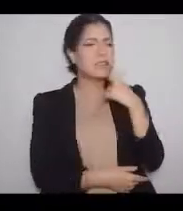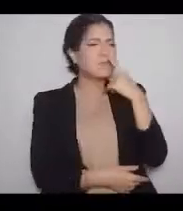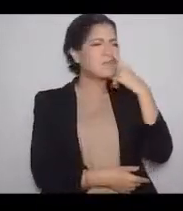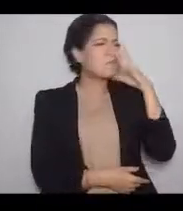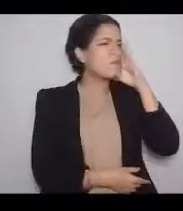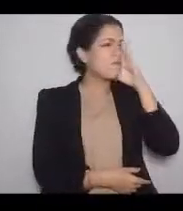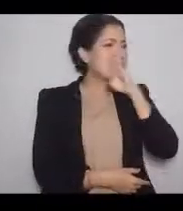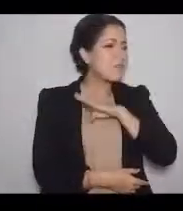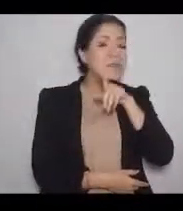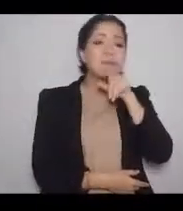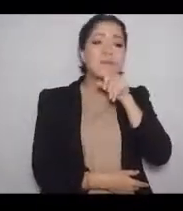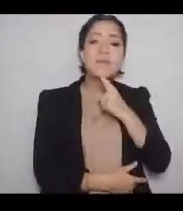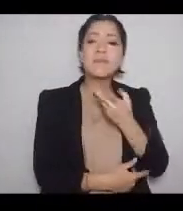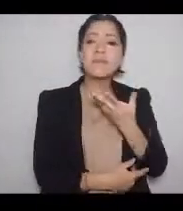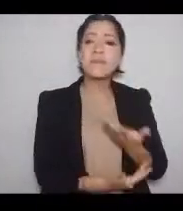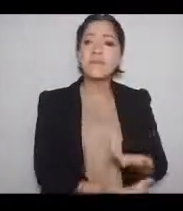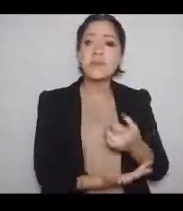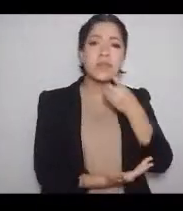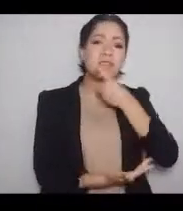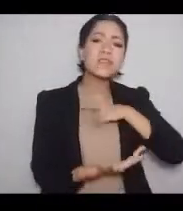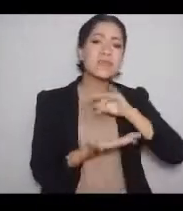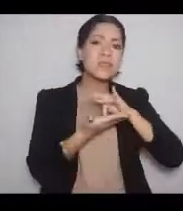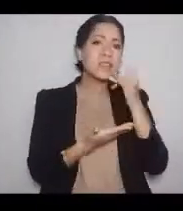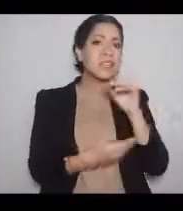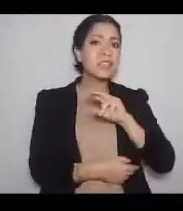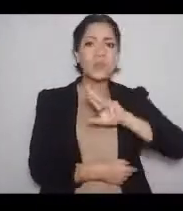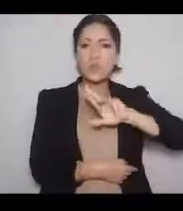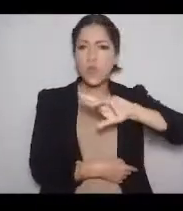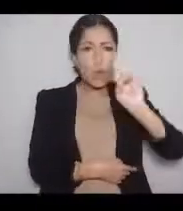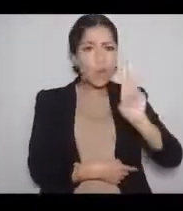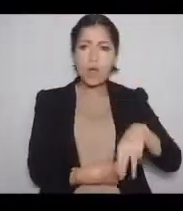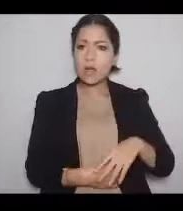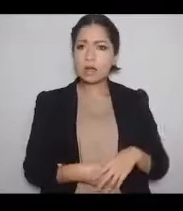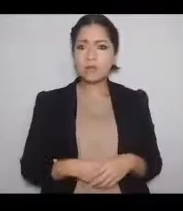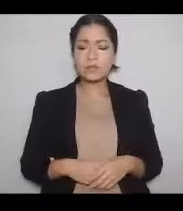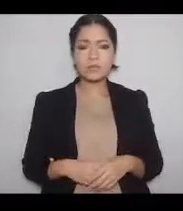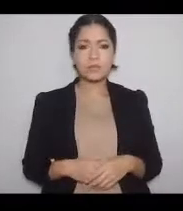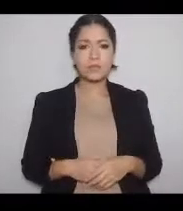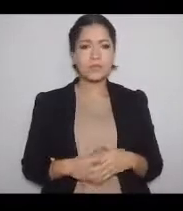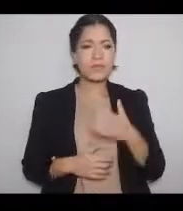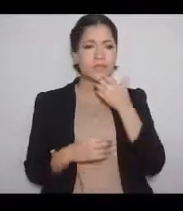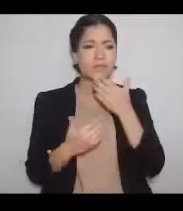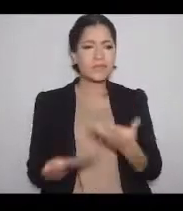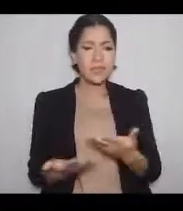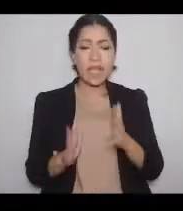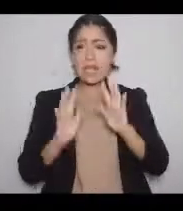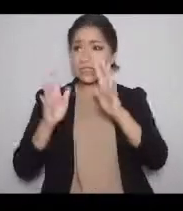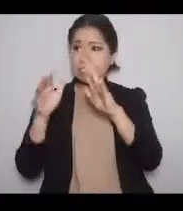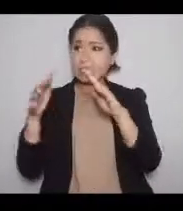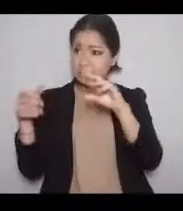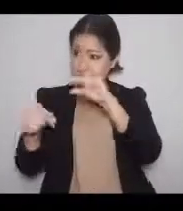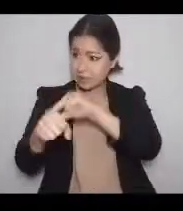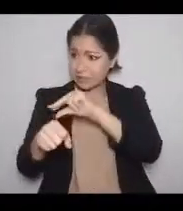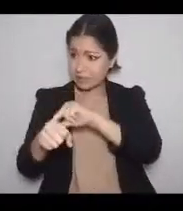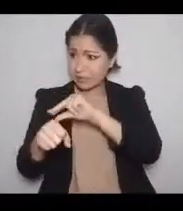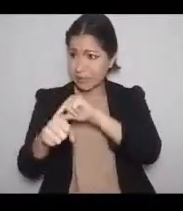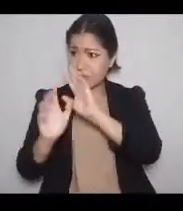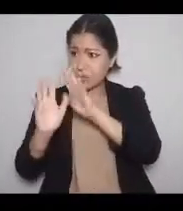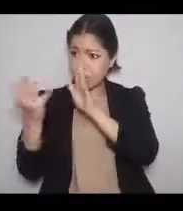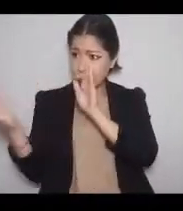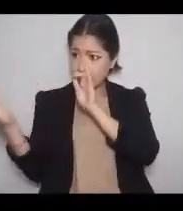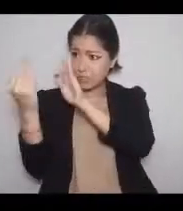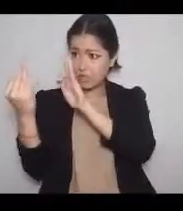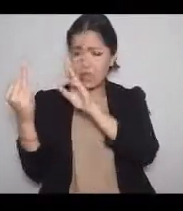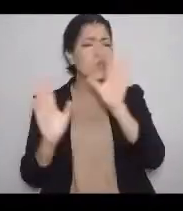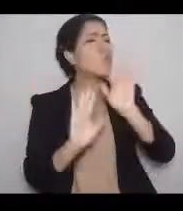El médico está en la antecámara. No lo llames. Me acaba de dar un brebaje de láudano, la poción de